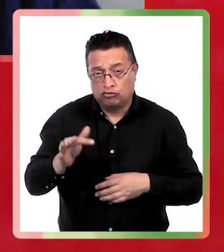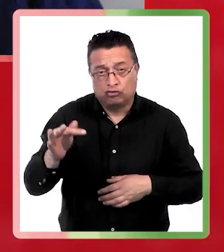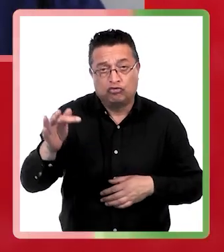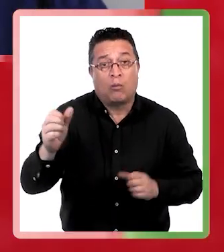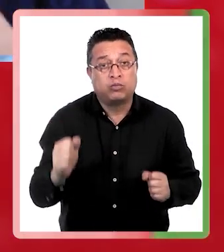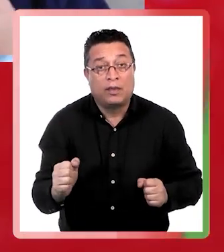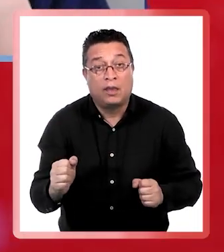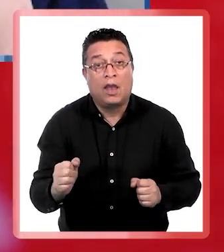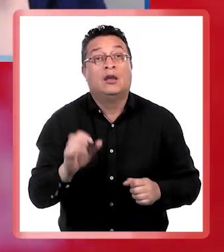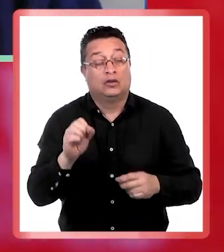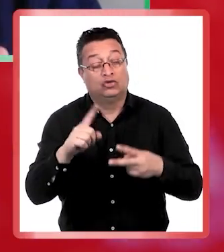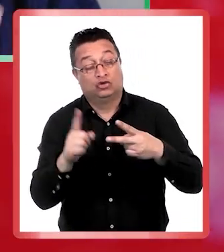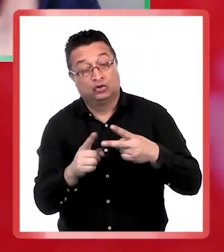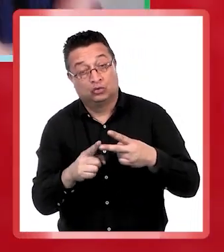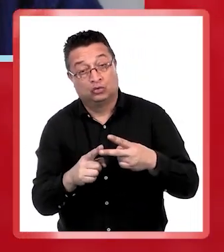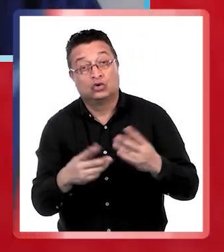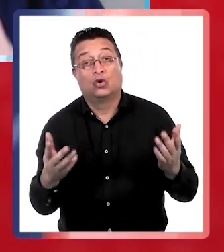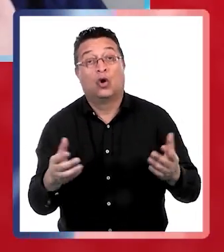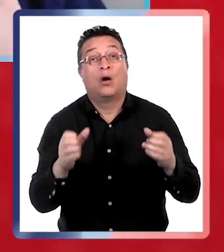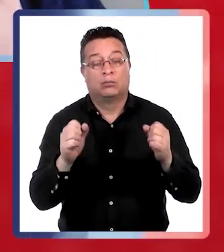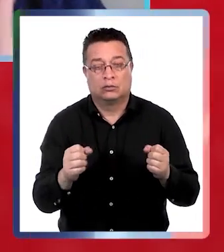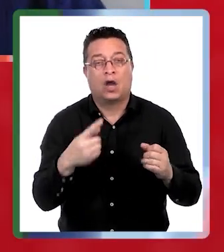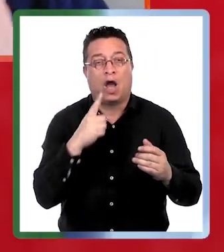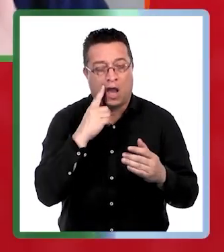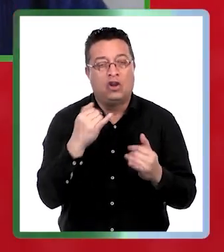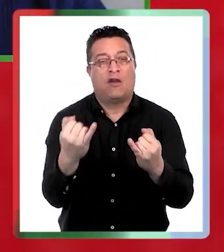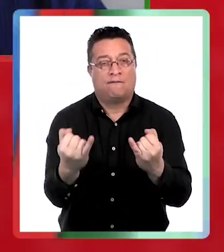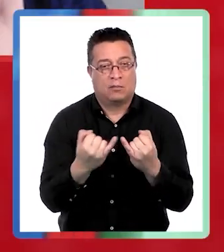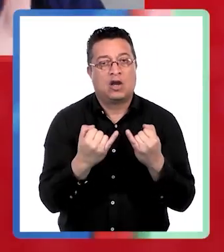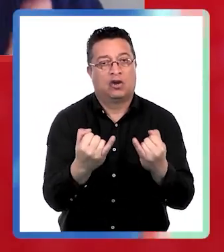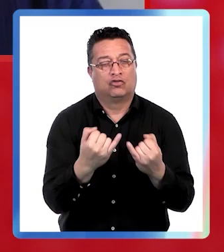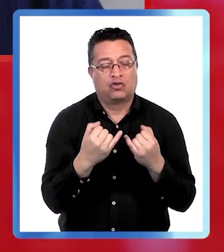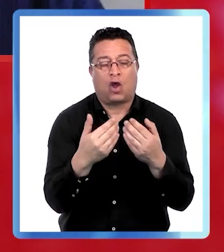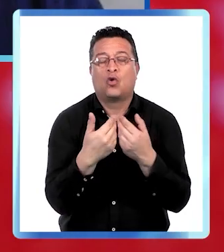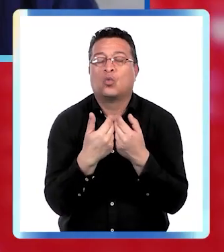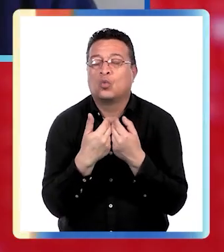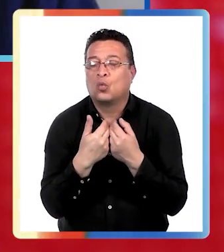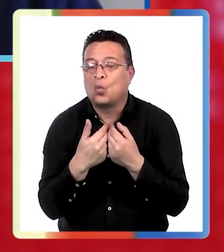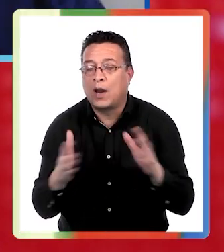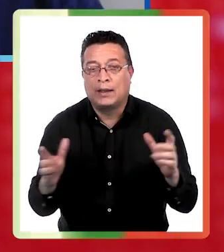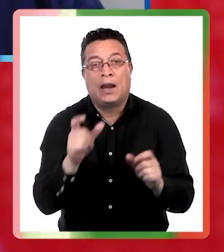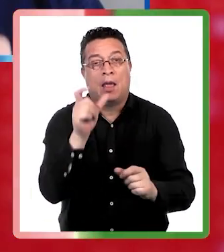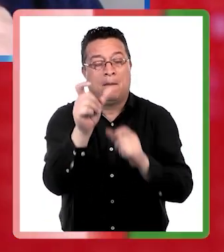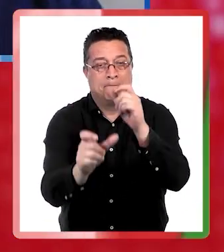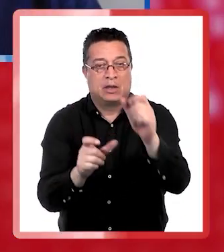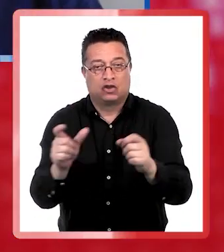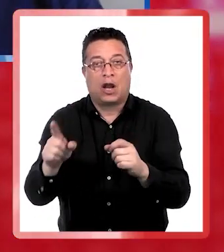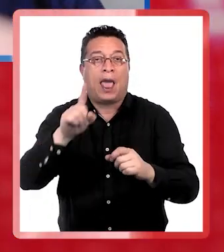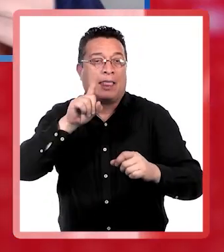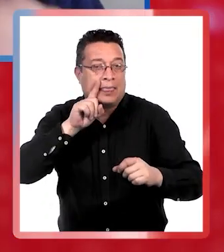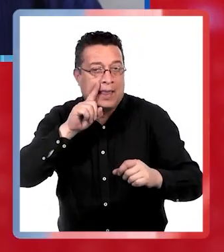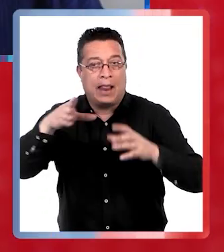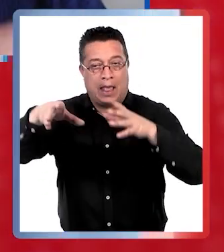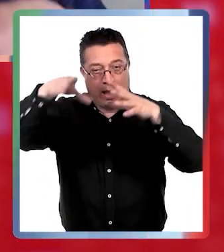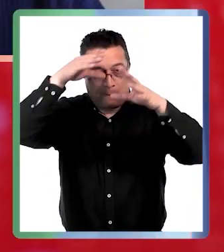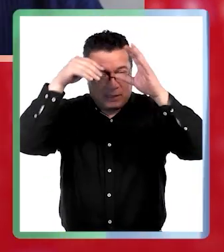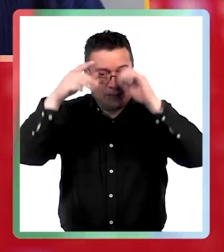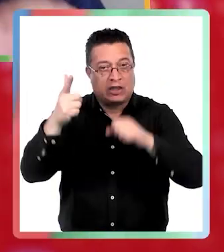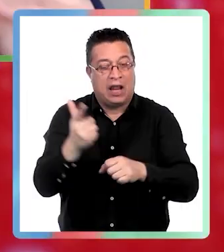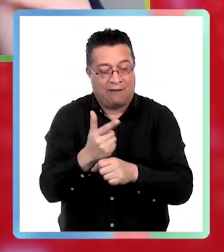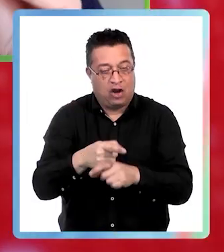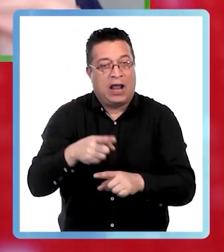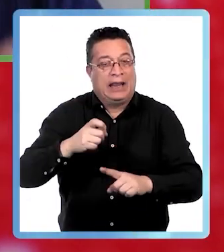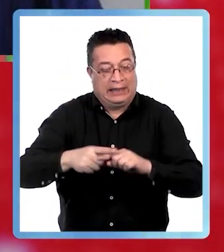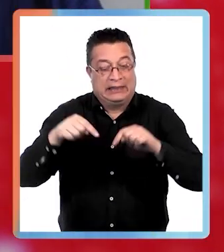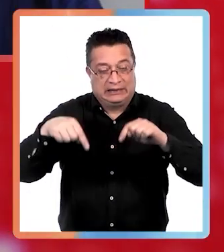podríamos hacerlo, ¿no? Y lo segundo es que estamos levantando la información de cualquier persona con experiencia